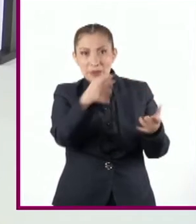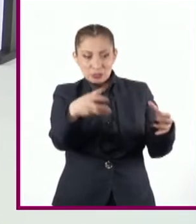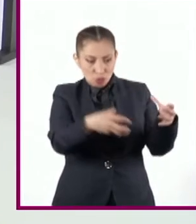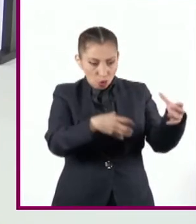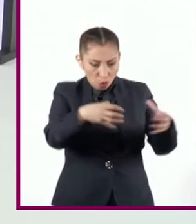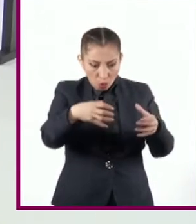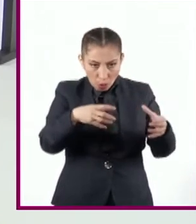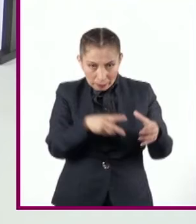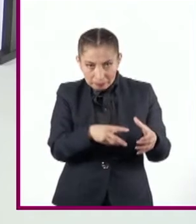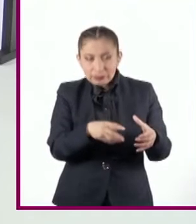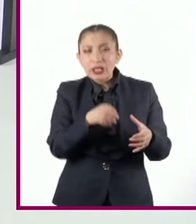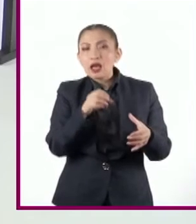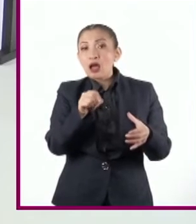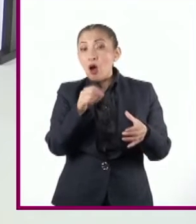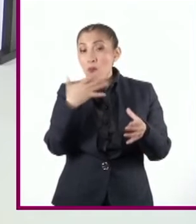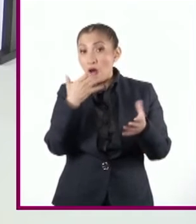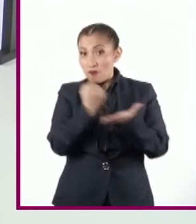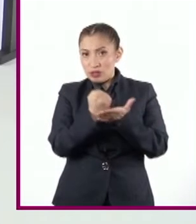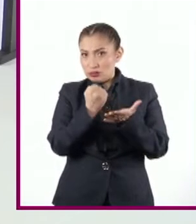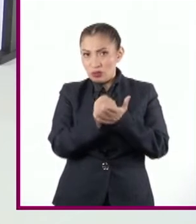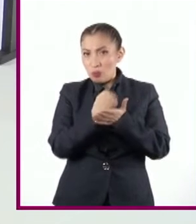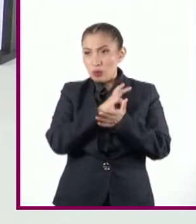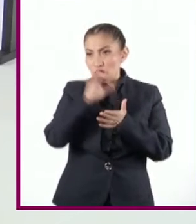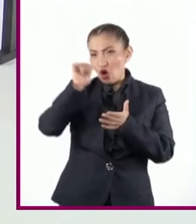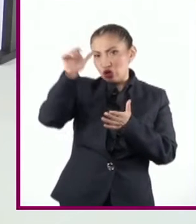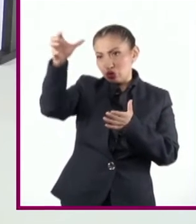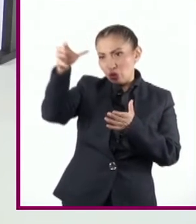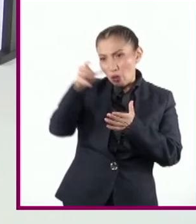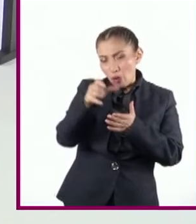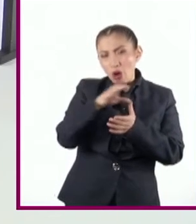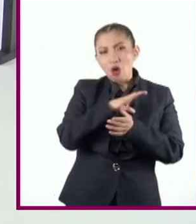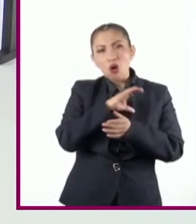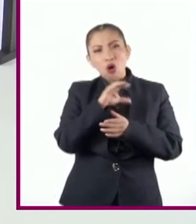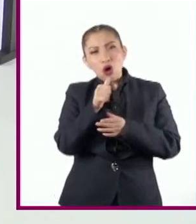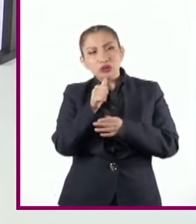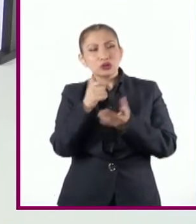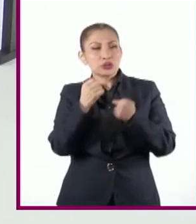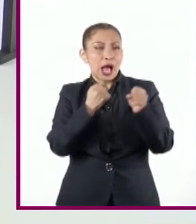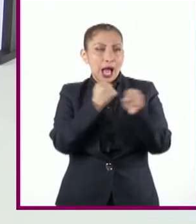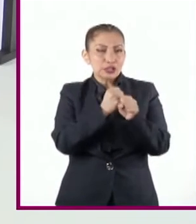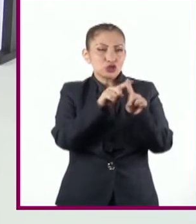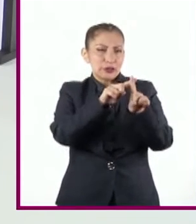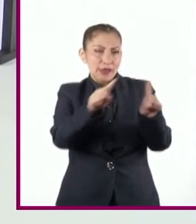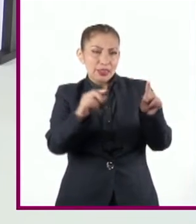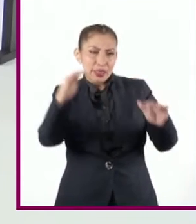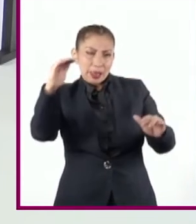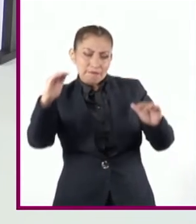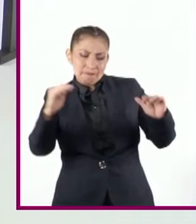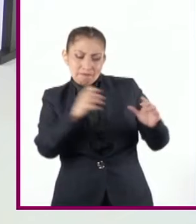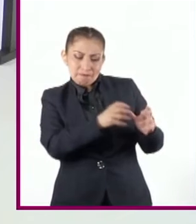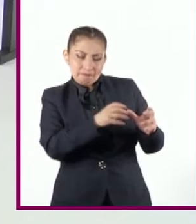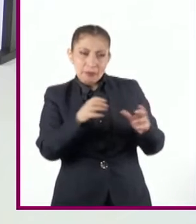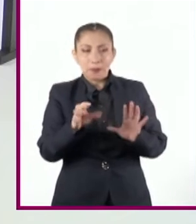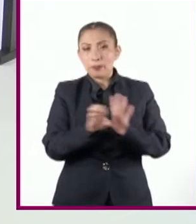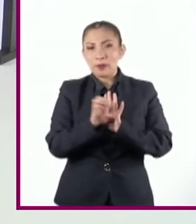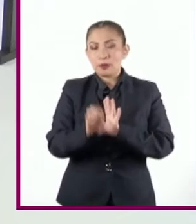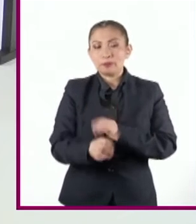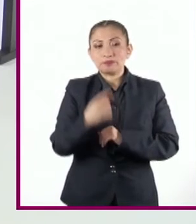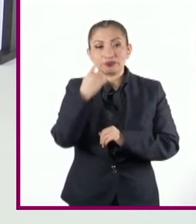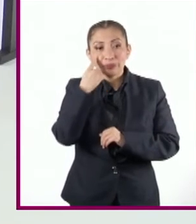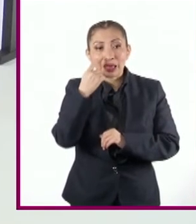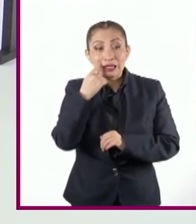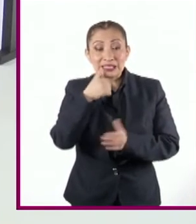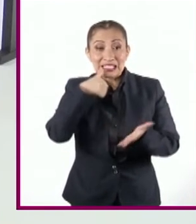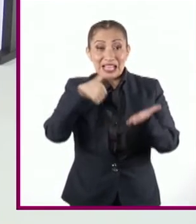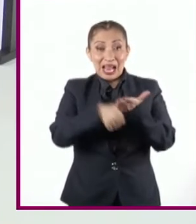investigando, aunque no es forzoso, pues pueden existir algunos años de diferencia. Por ejemplo,